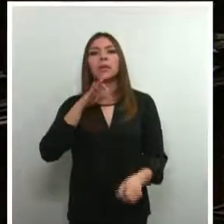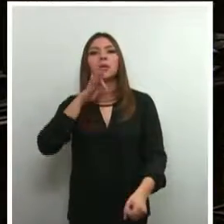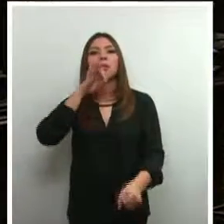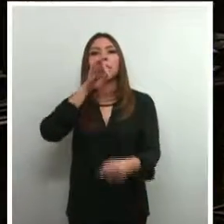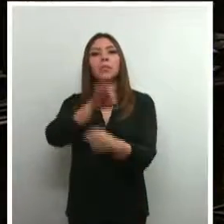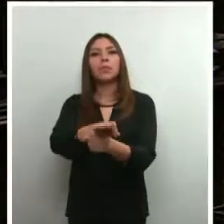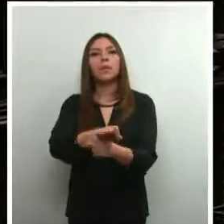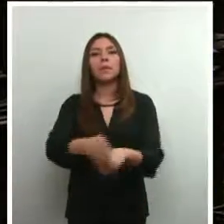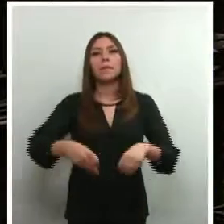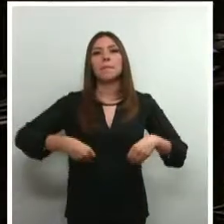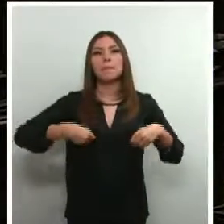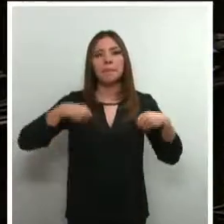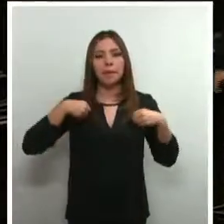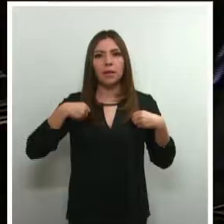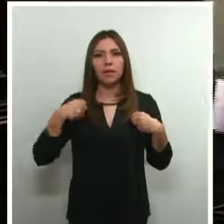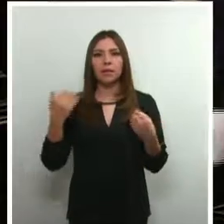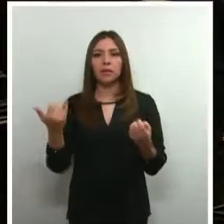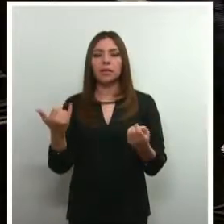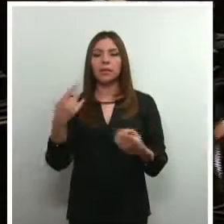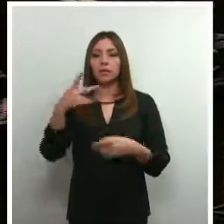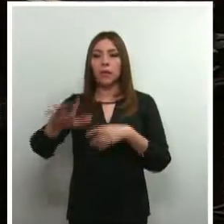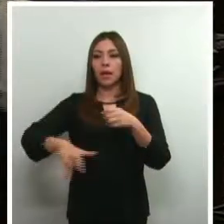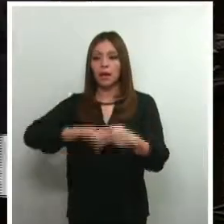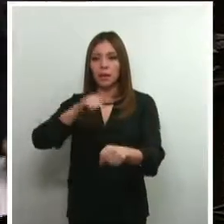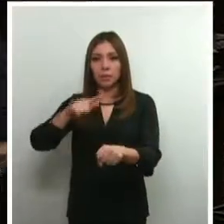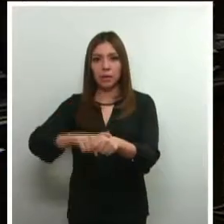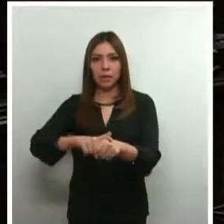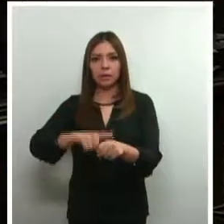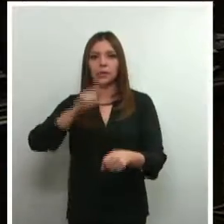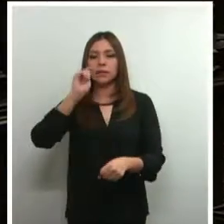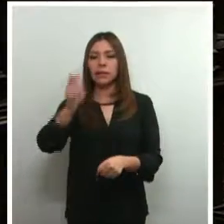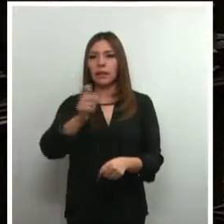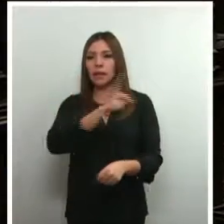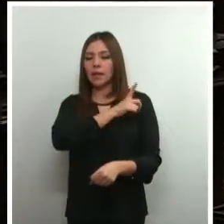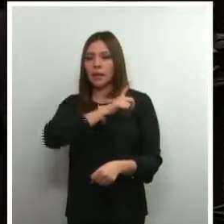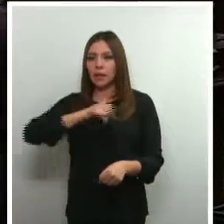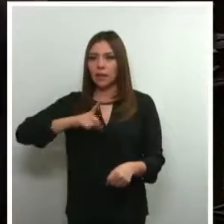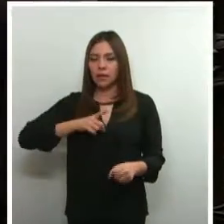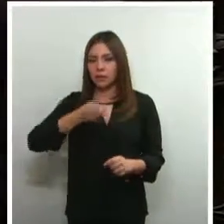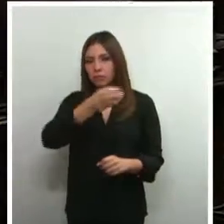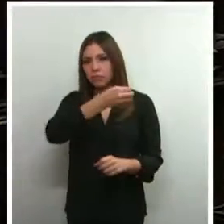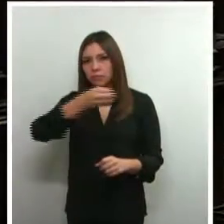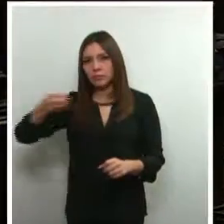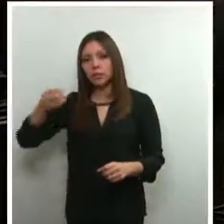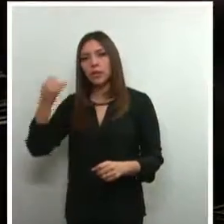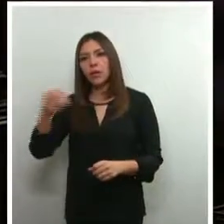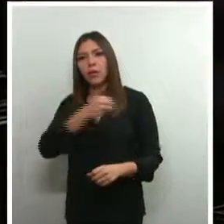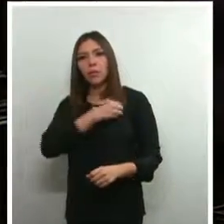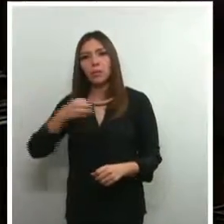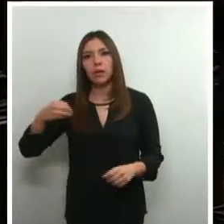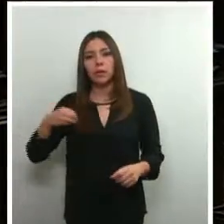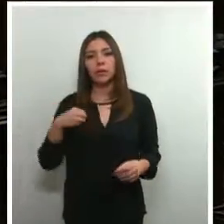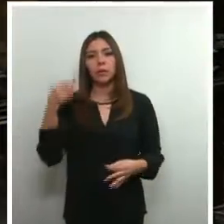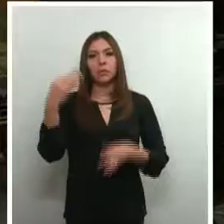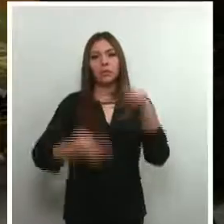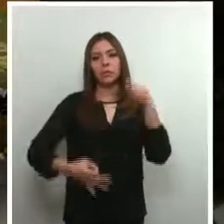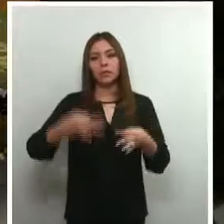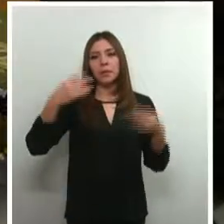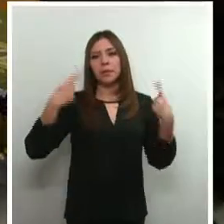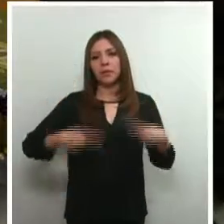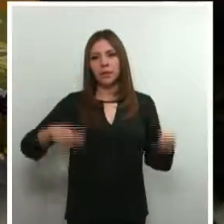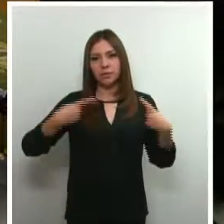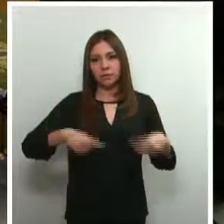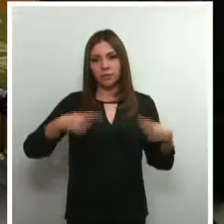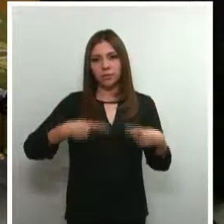la vida y la integridad de los animales es un deber ético y una obligación jurídica de las